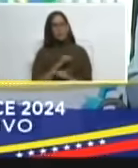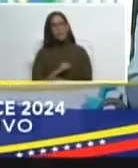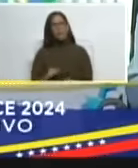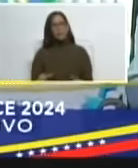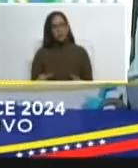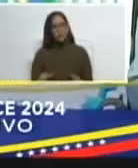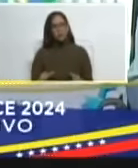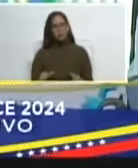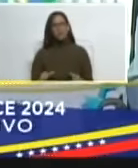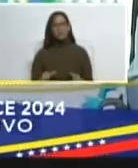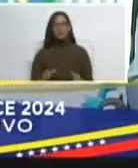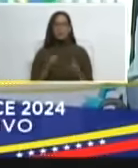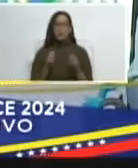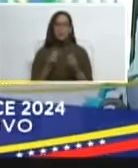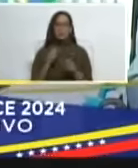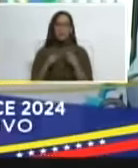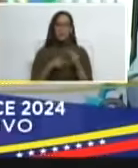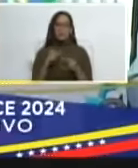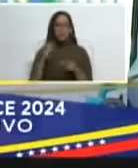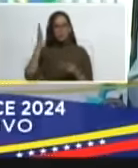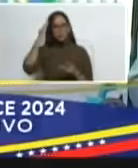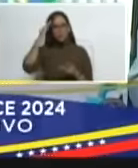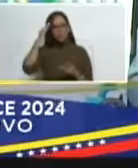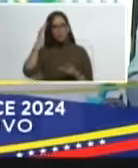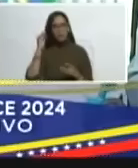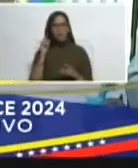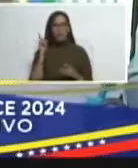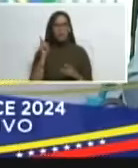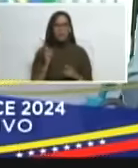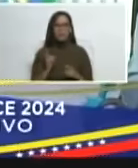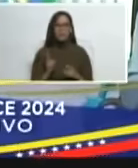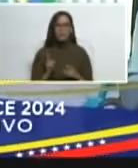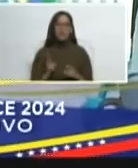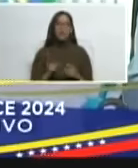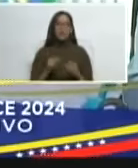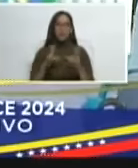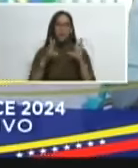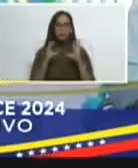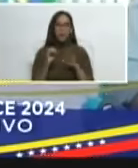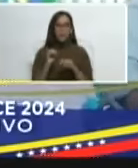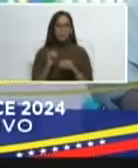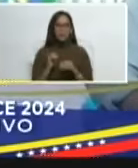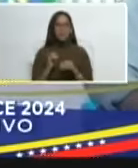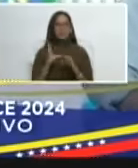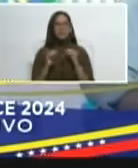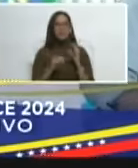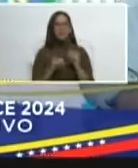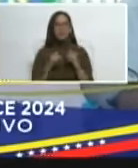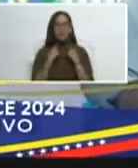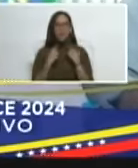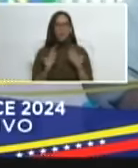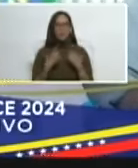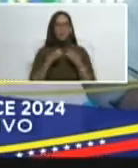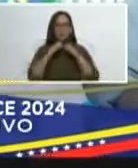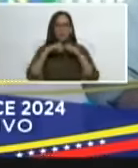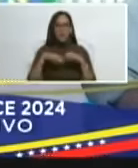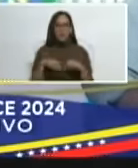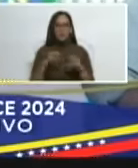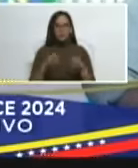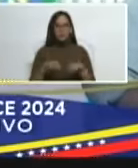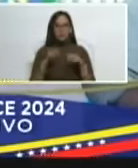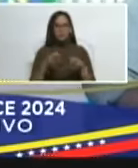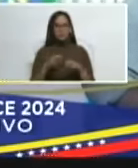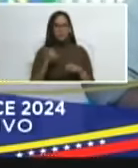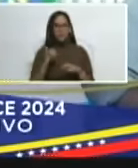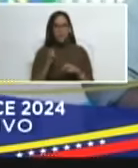y seguramente muchos productores lo sabrán. Por allá de los 80 se habló de un famoso milagro agrícola. Hay escritos que